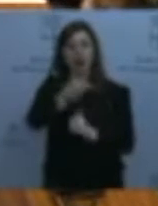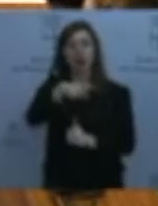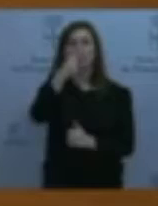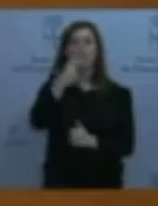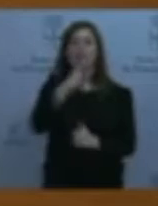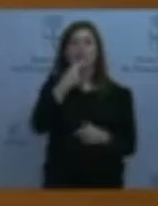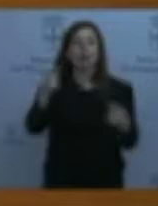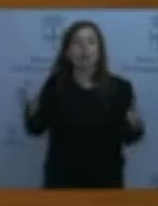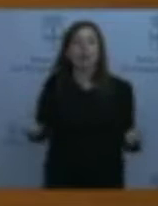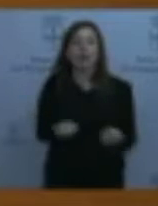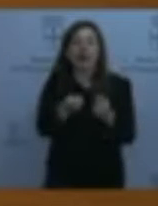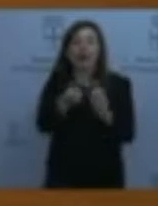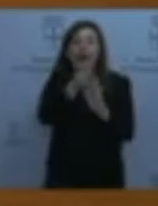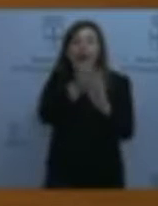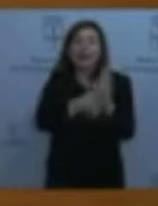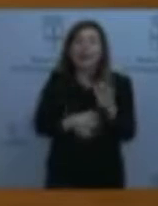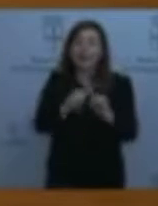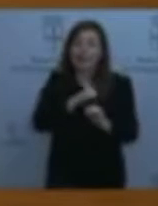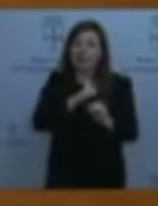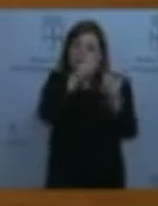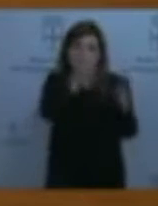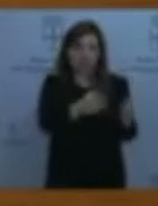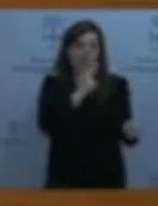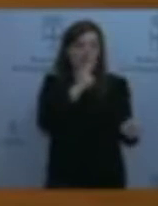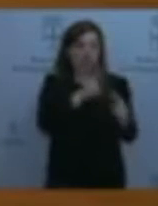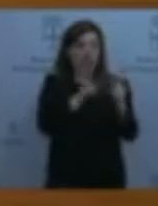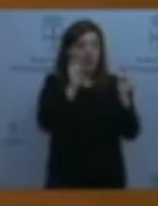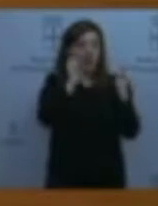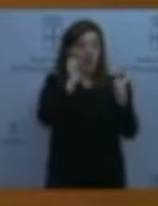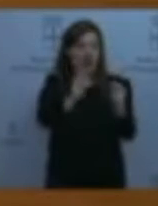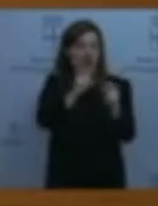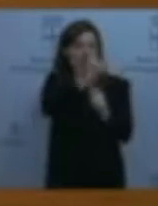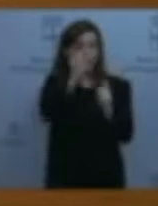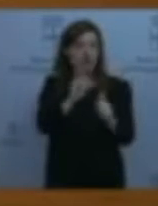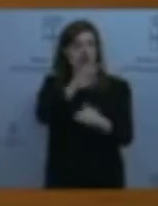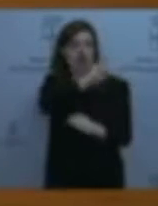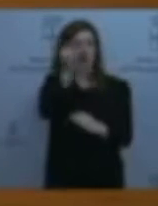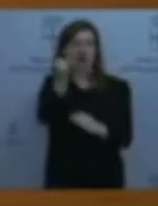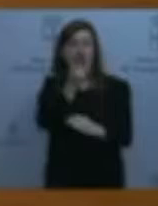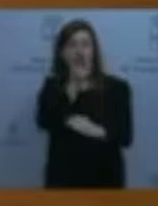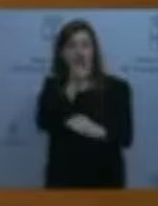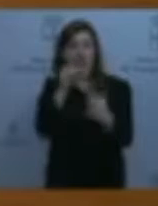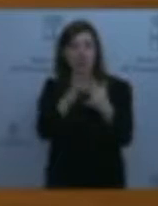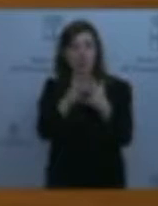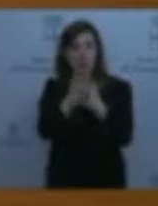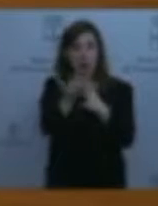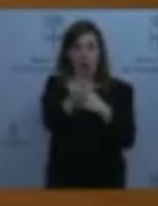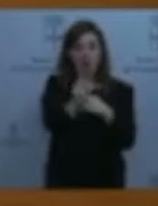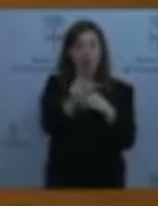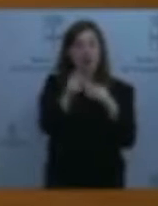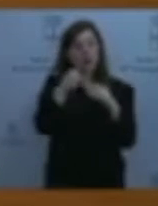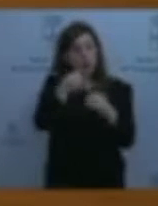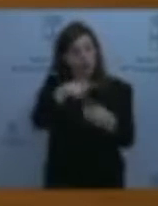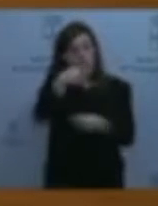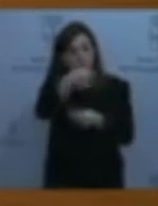publicar la lista de espera de aquello que usted llama y además sabe de forma errónea no estructural. Y así lo hicimos al